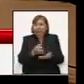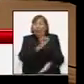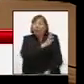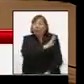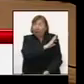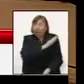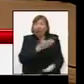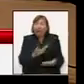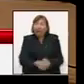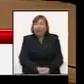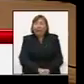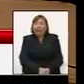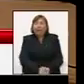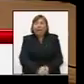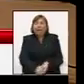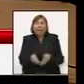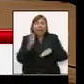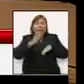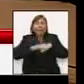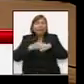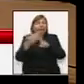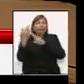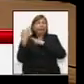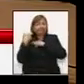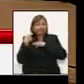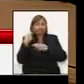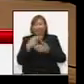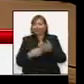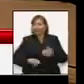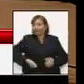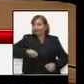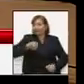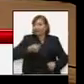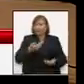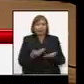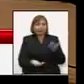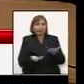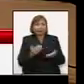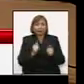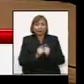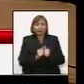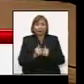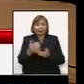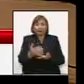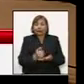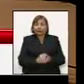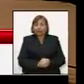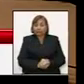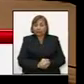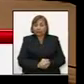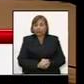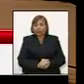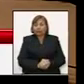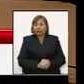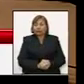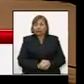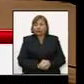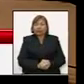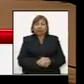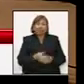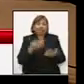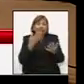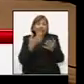que respecto al procedimiento general, en este caso, si hay un allanamiento, en este caso una